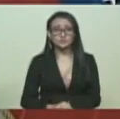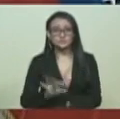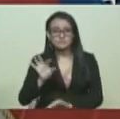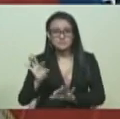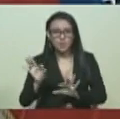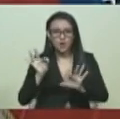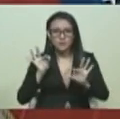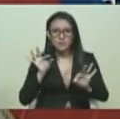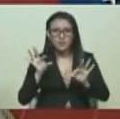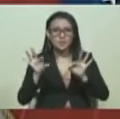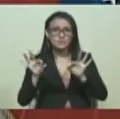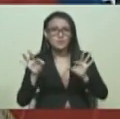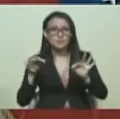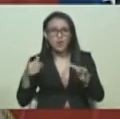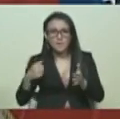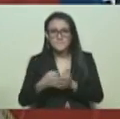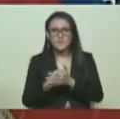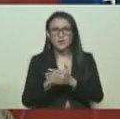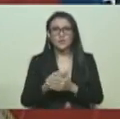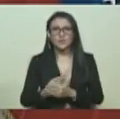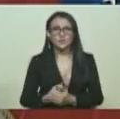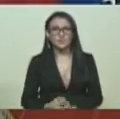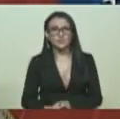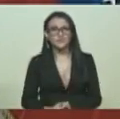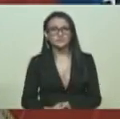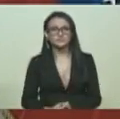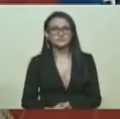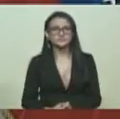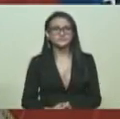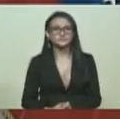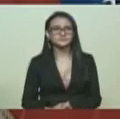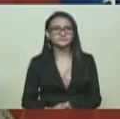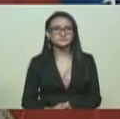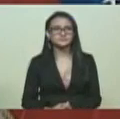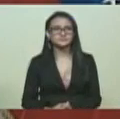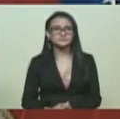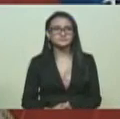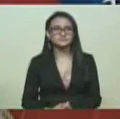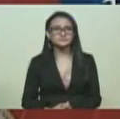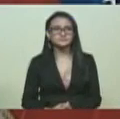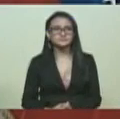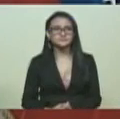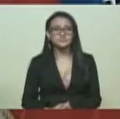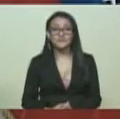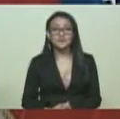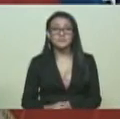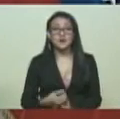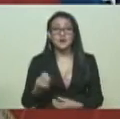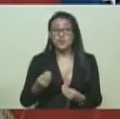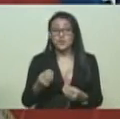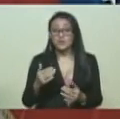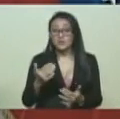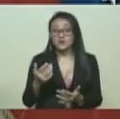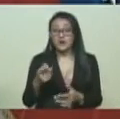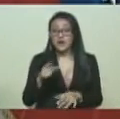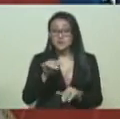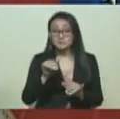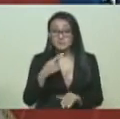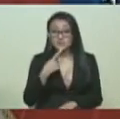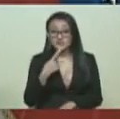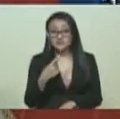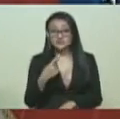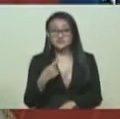selectivos, ¿no?, operaciones de esta naturaleza, para crear ingobernabilidad, como ellos mismos